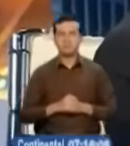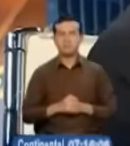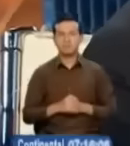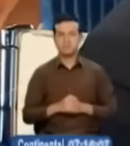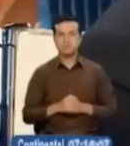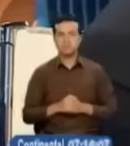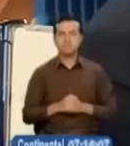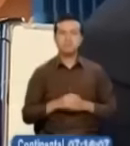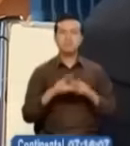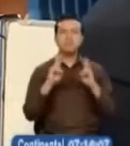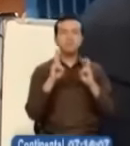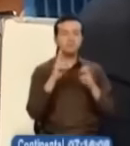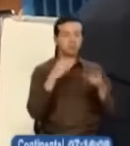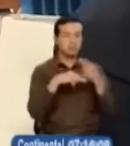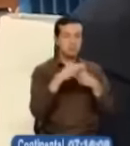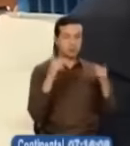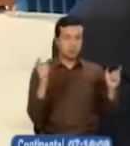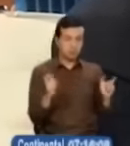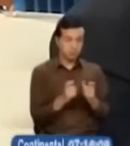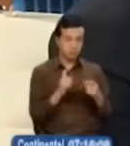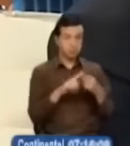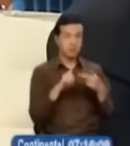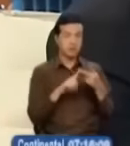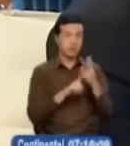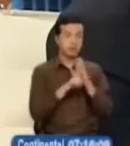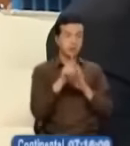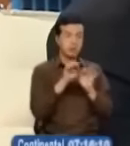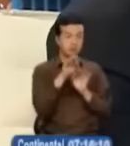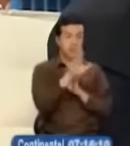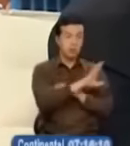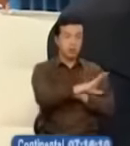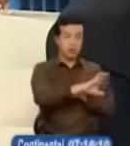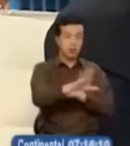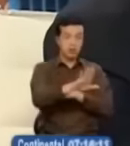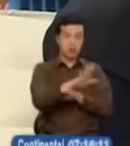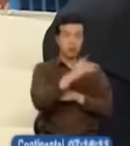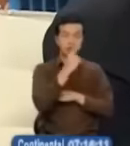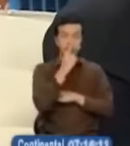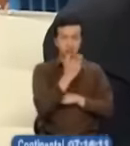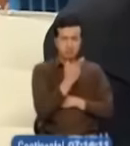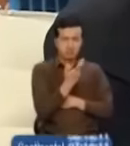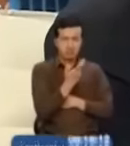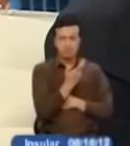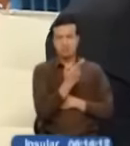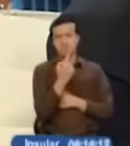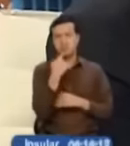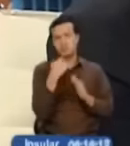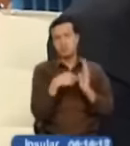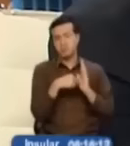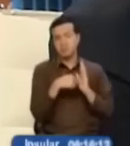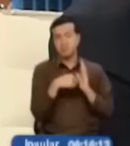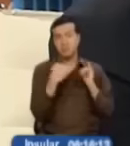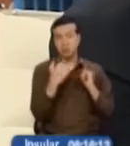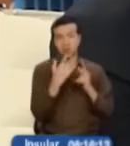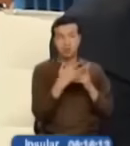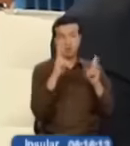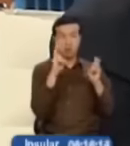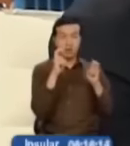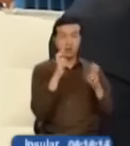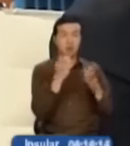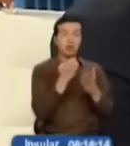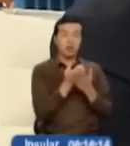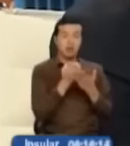el tema de la economía social y solidaria y el tema del desarrollo rural, ¿les interesa? Porque estamos hablando que lo que tiene que ver con economía